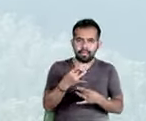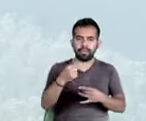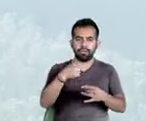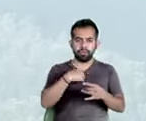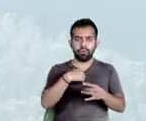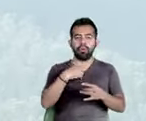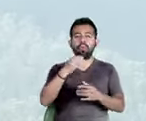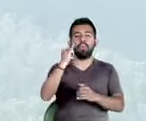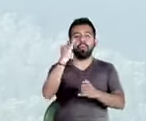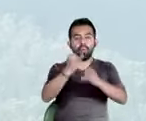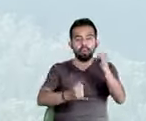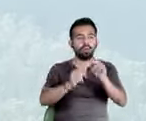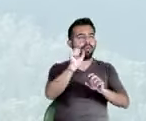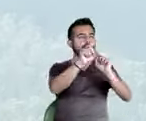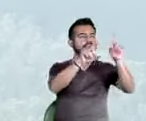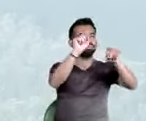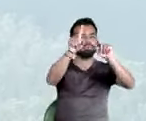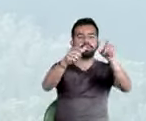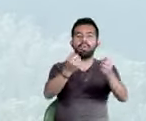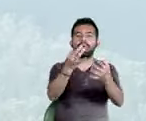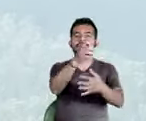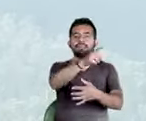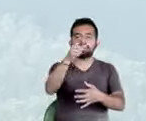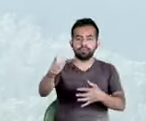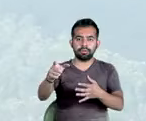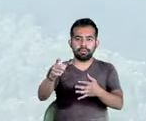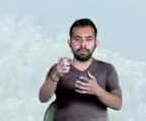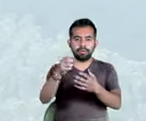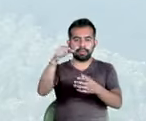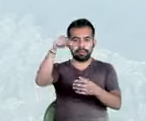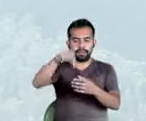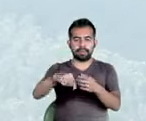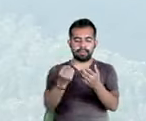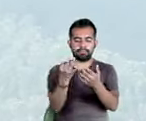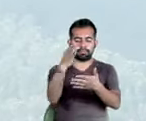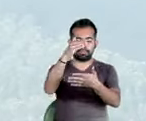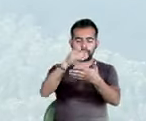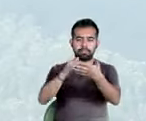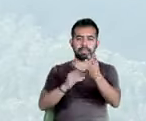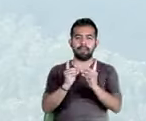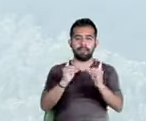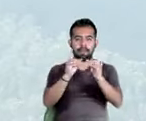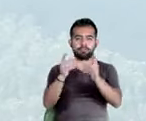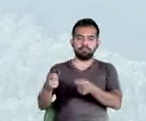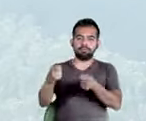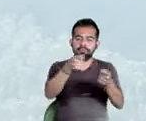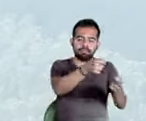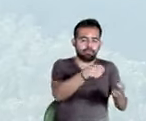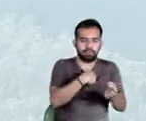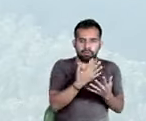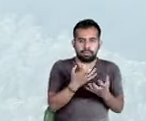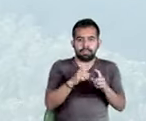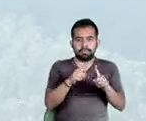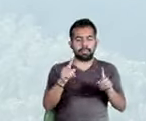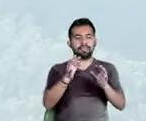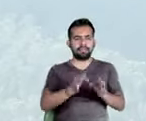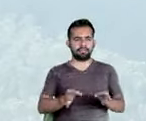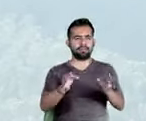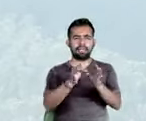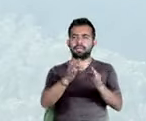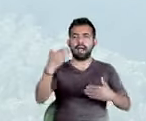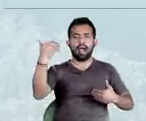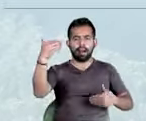del último censo poblacional, que ya lo deberíamos tener. Tengamos esto en mente, yo creo que son cosas que es fundamental que un alcalde se lo diga a la